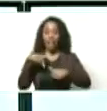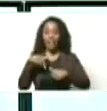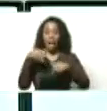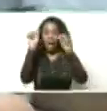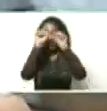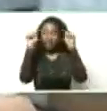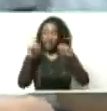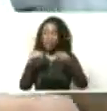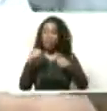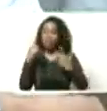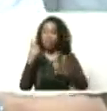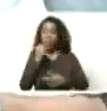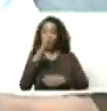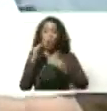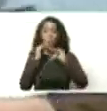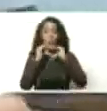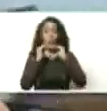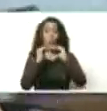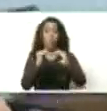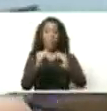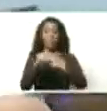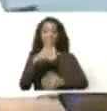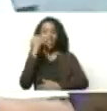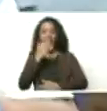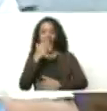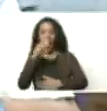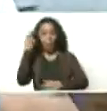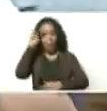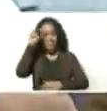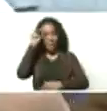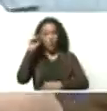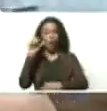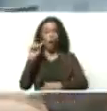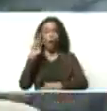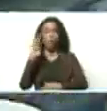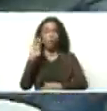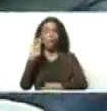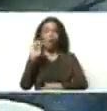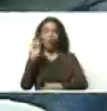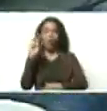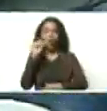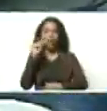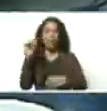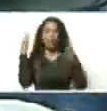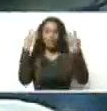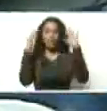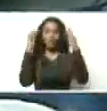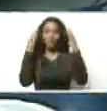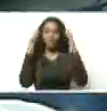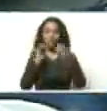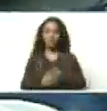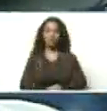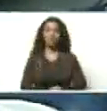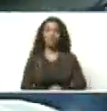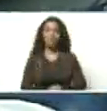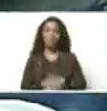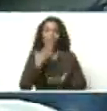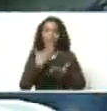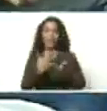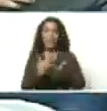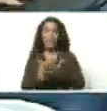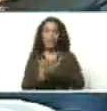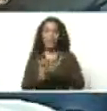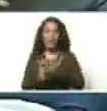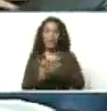algo tan afinadito bueno por el maestro abreu el aplauso a la orquesta contra bandas por